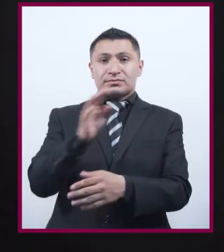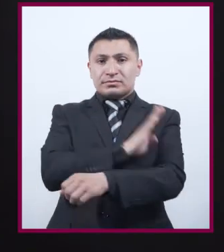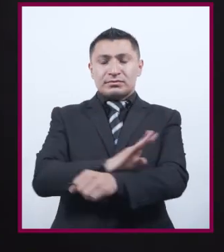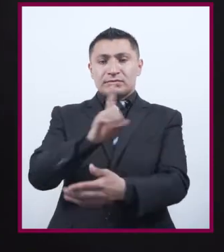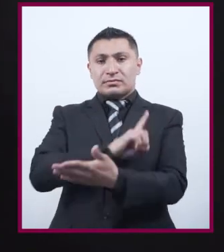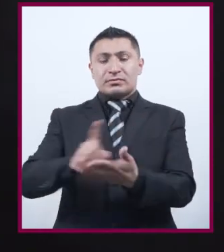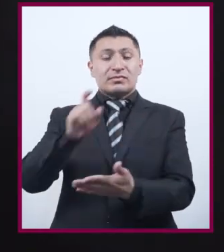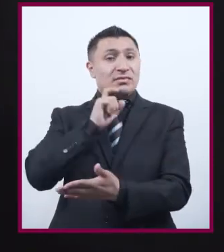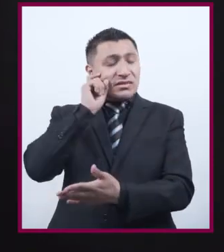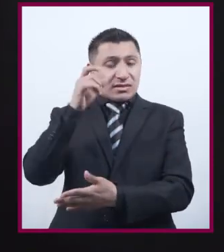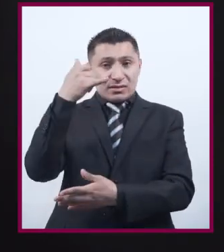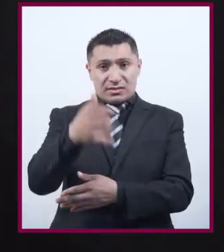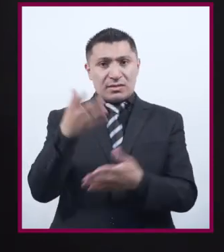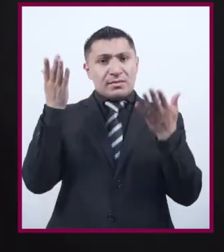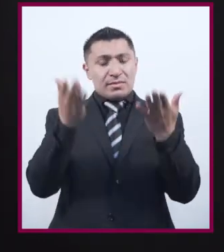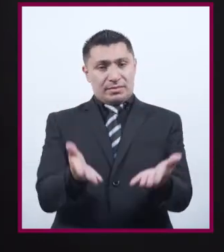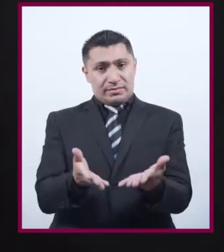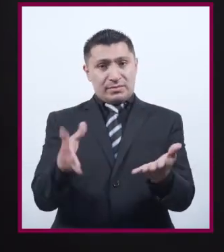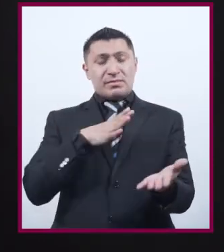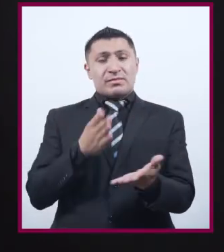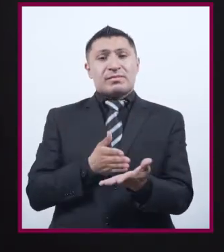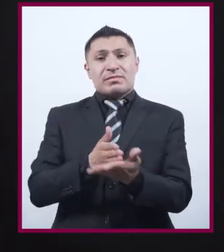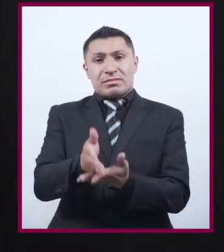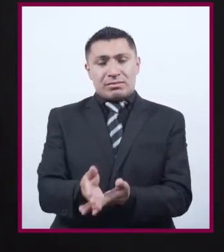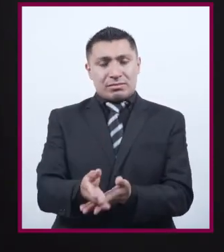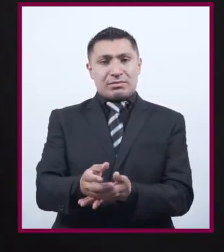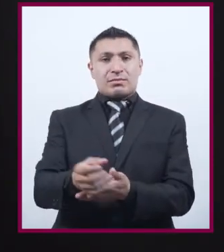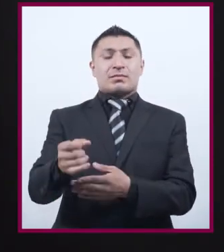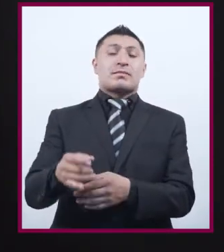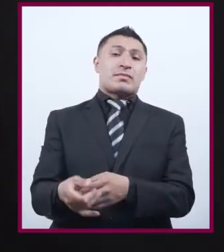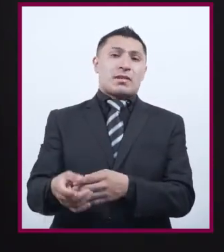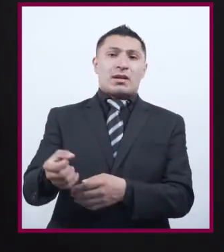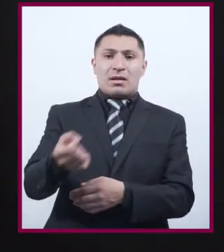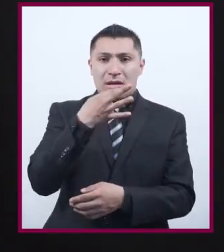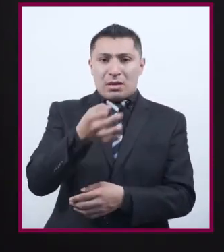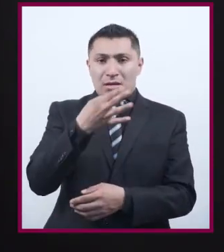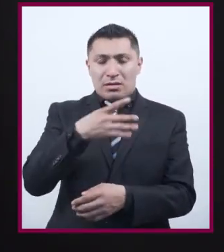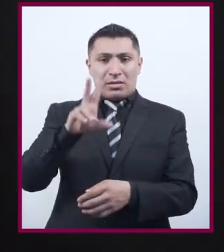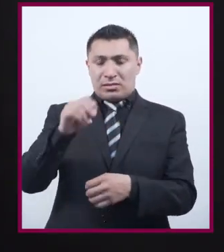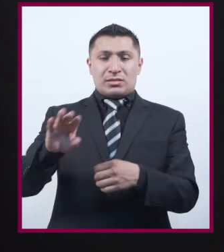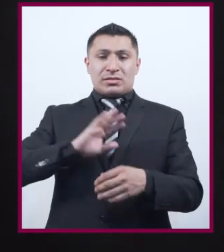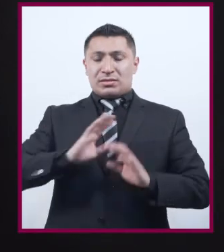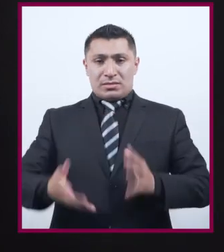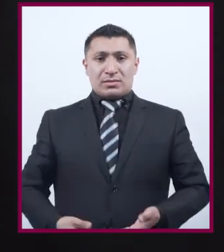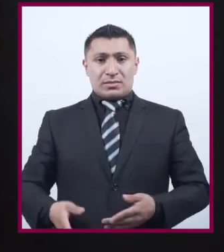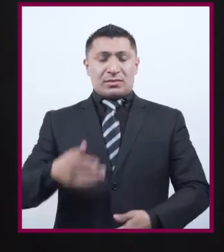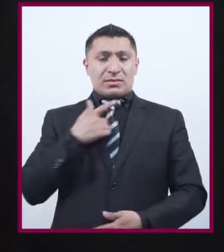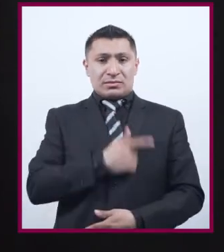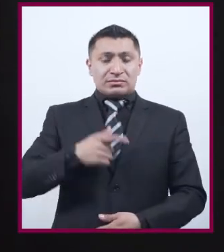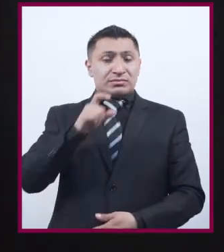ellos tener acceso a los anticonceptivos, a disfrutar de su sexualidad y a decidir